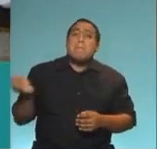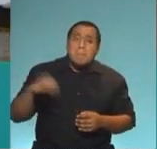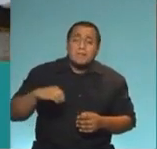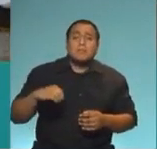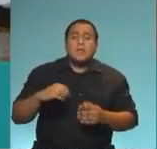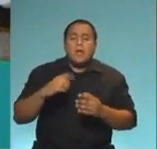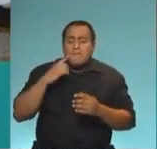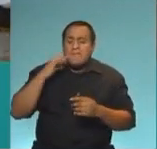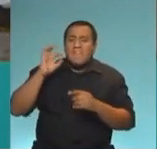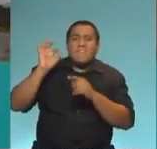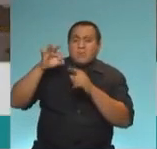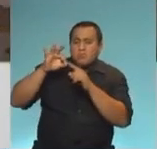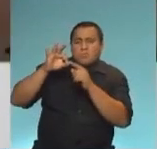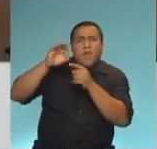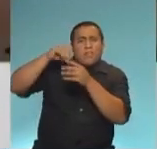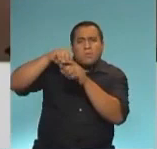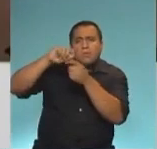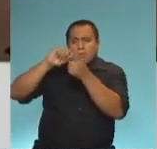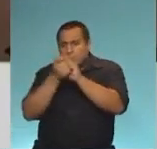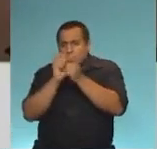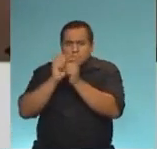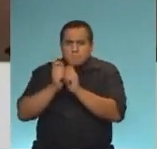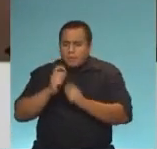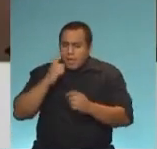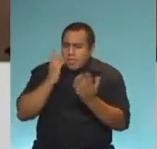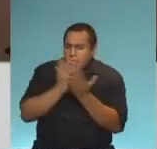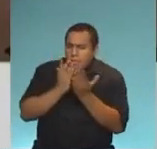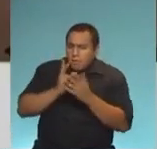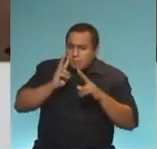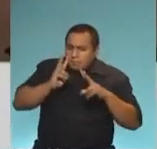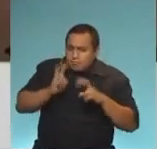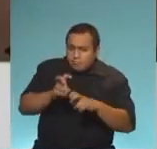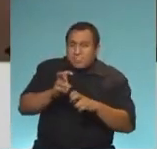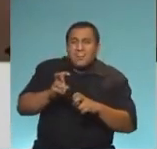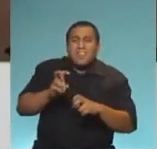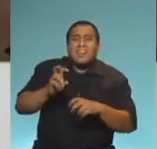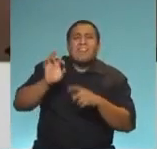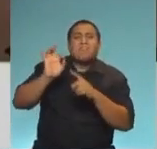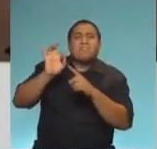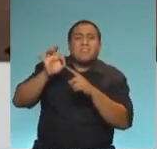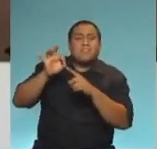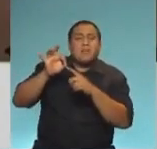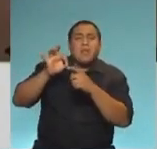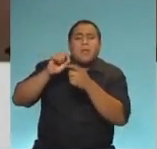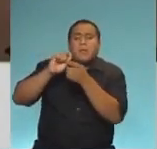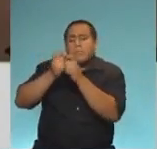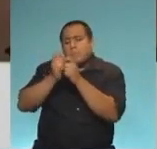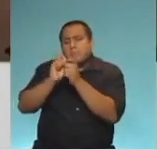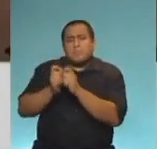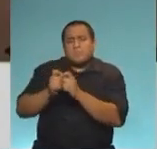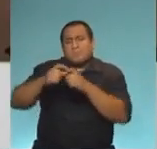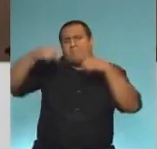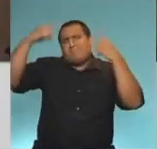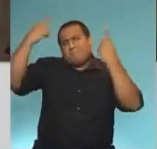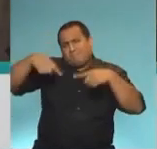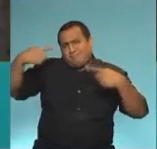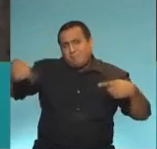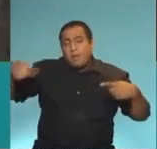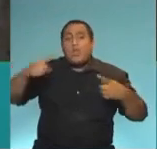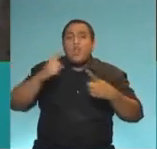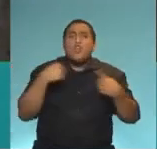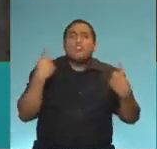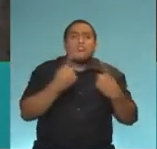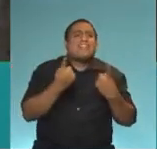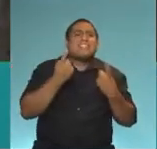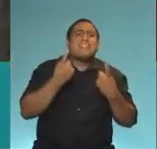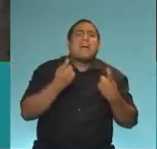una mutación, Nati, a nosotros nos permite además, como a veces las mutaciones están presentes en distintas variantes, tener información no solo de